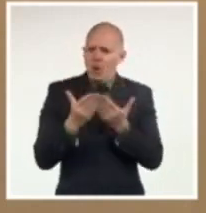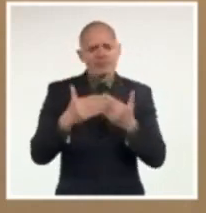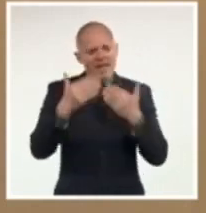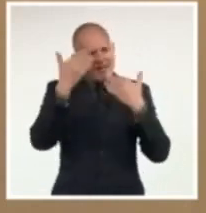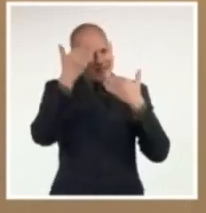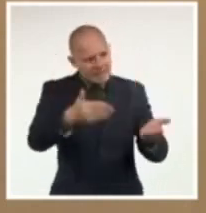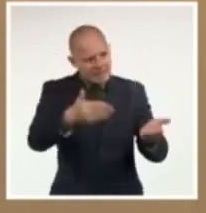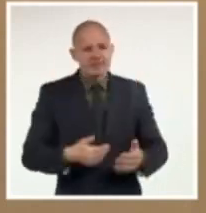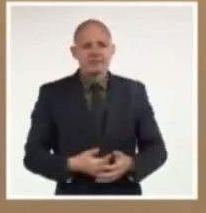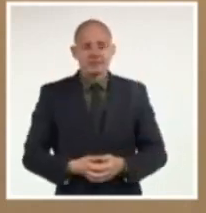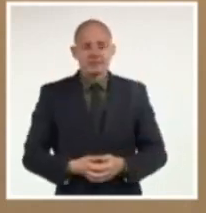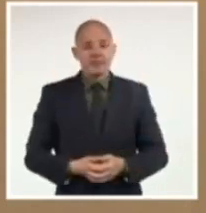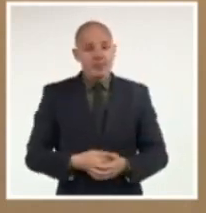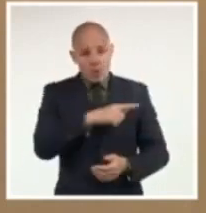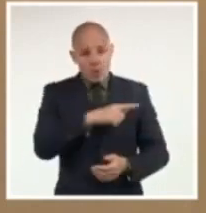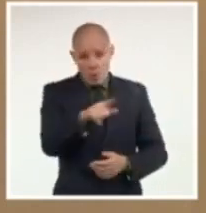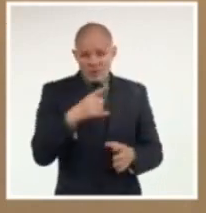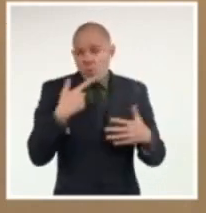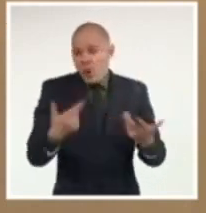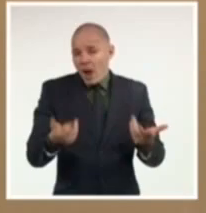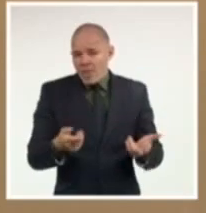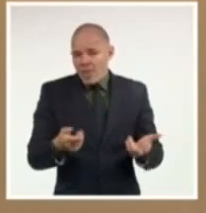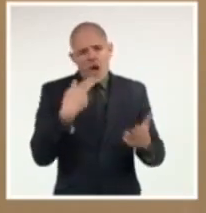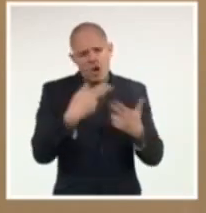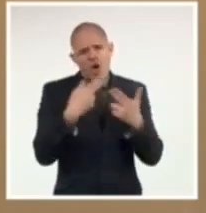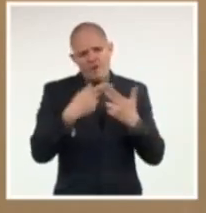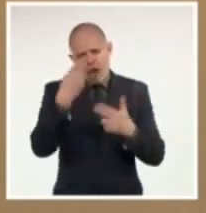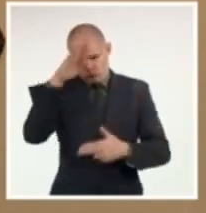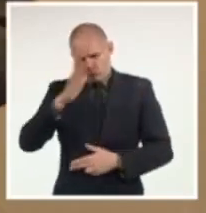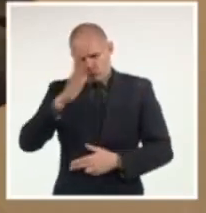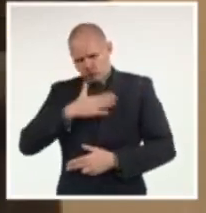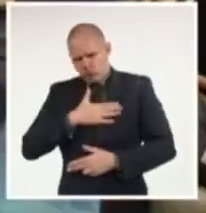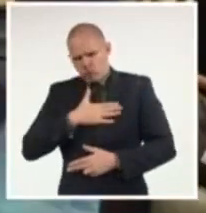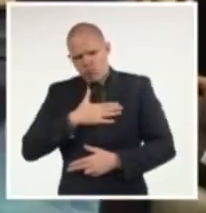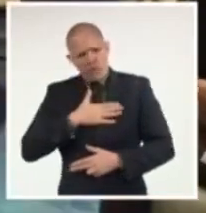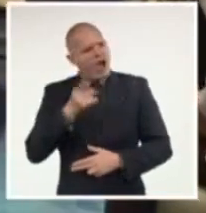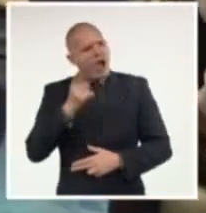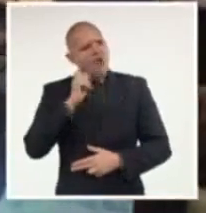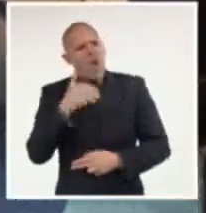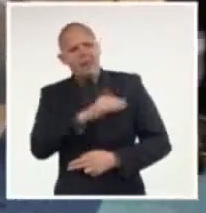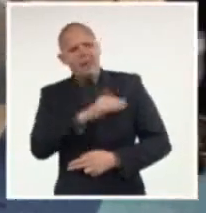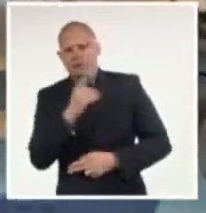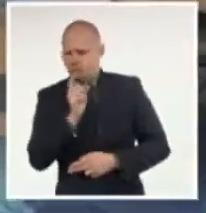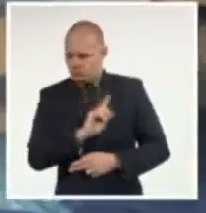Y tengan siempre la seguridad de que Cuba no les va a fallar. ¡Viva Cuba!